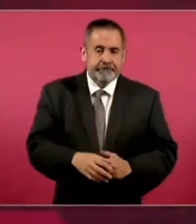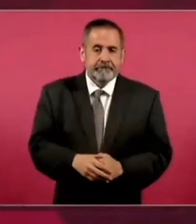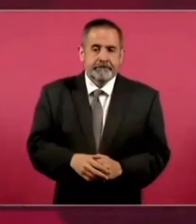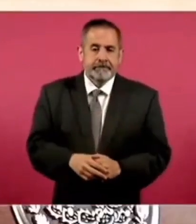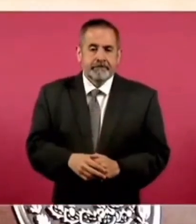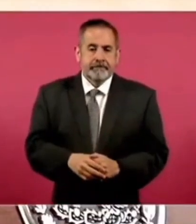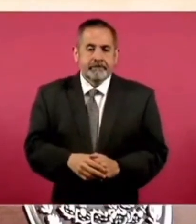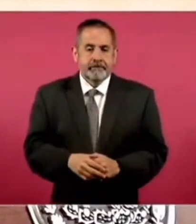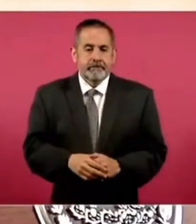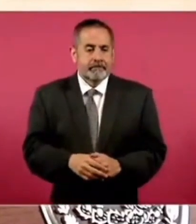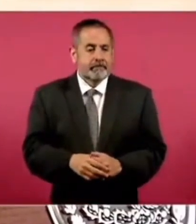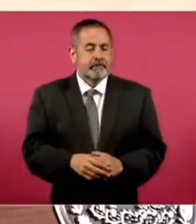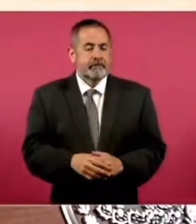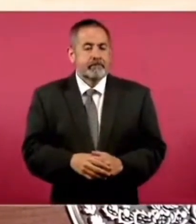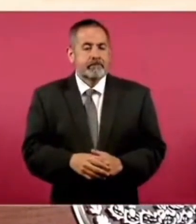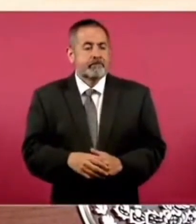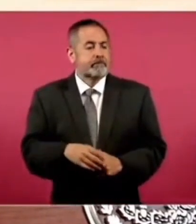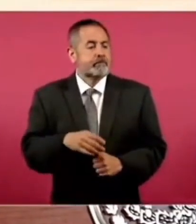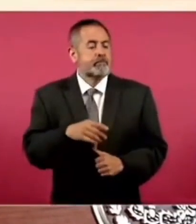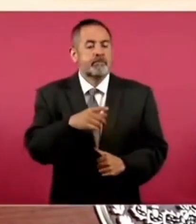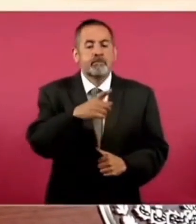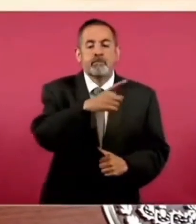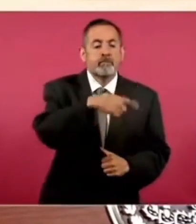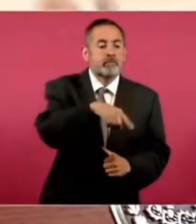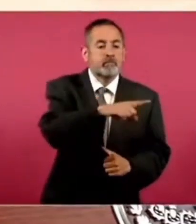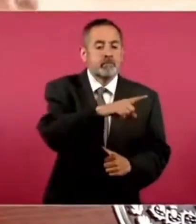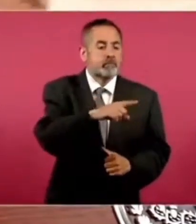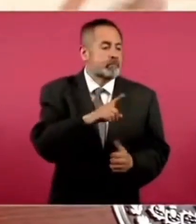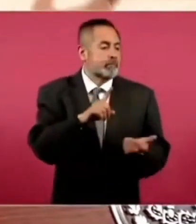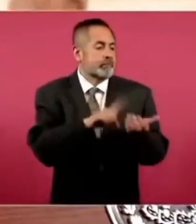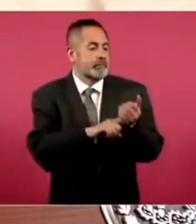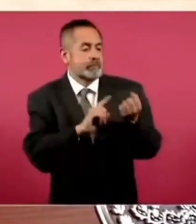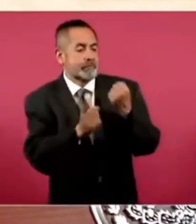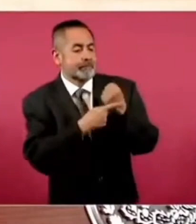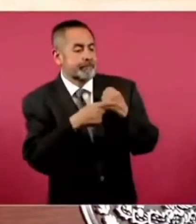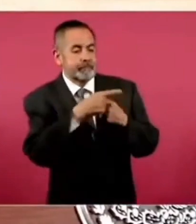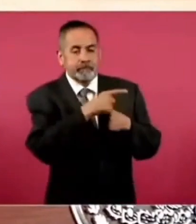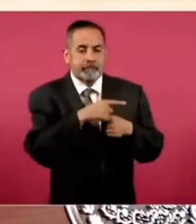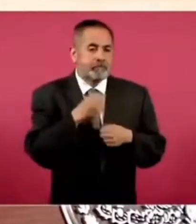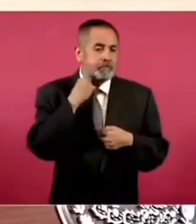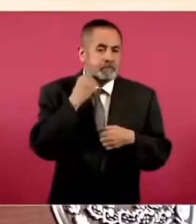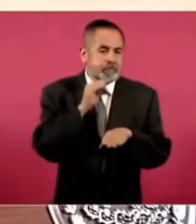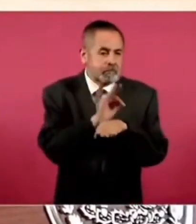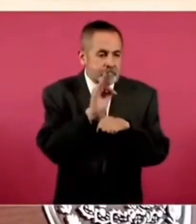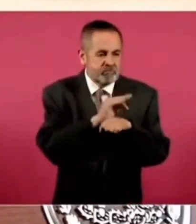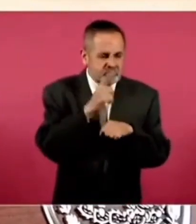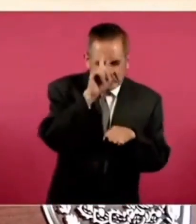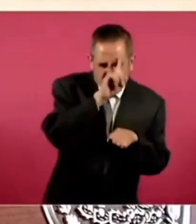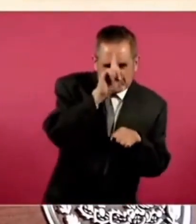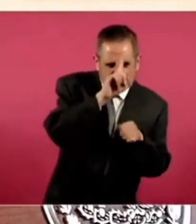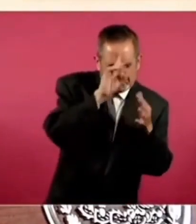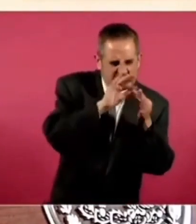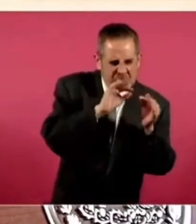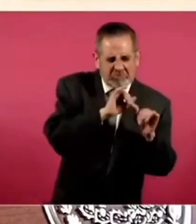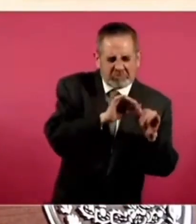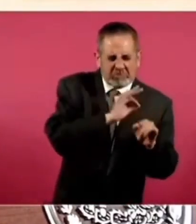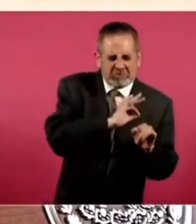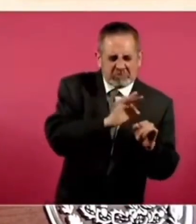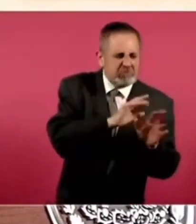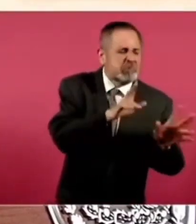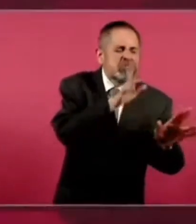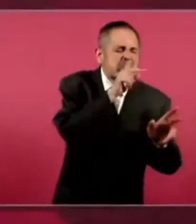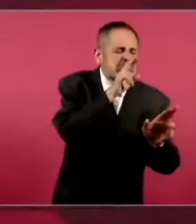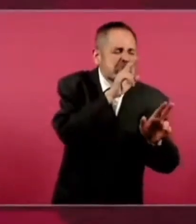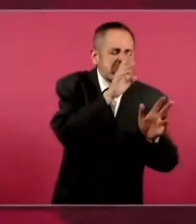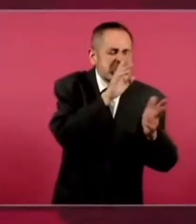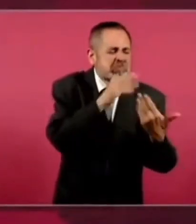no les crean a los que los encampanan y les dicen, no te